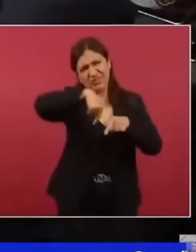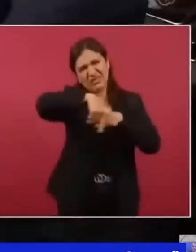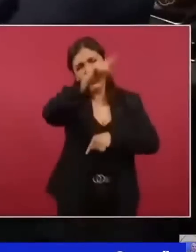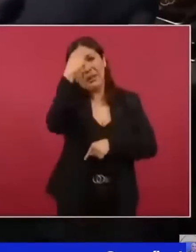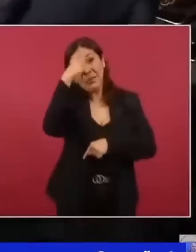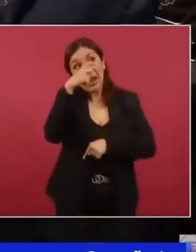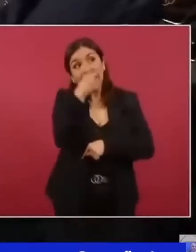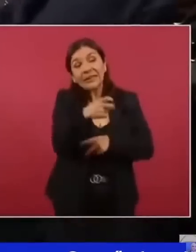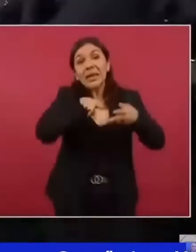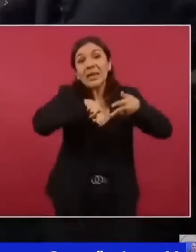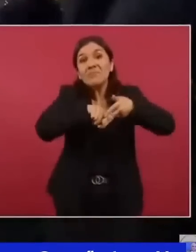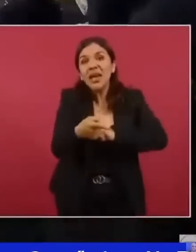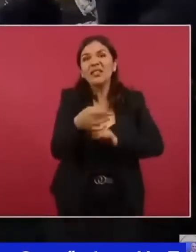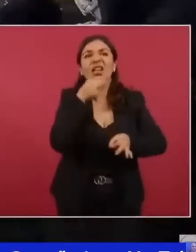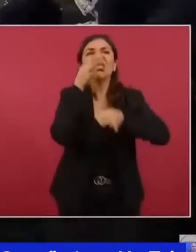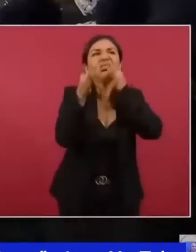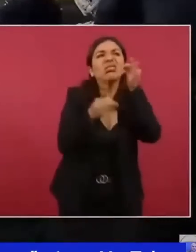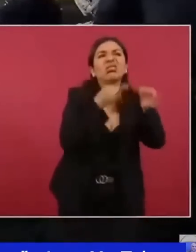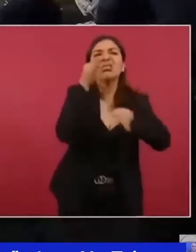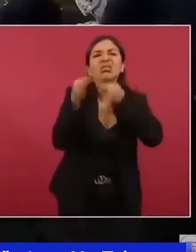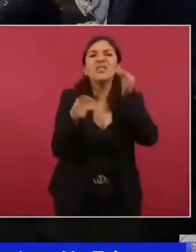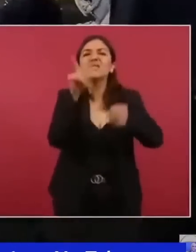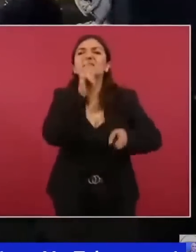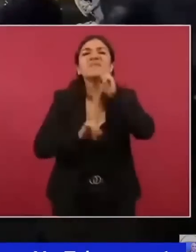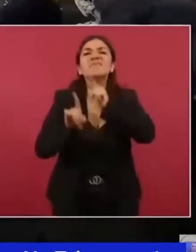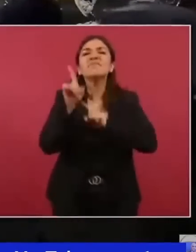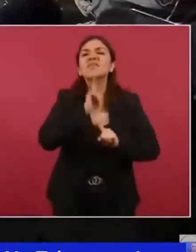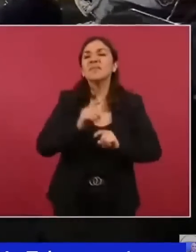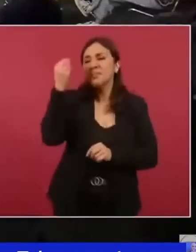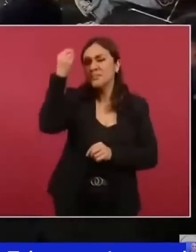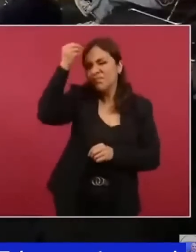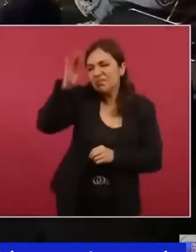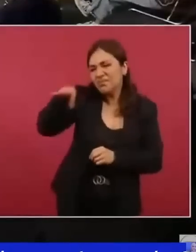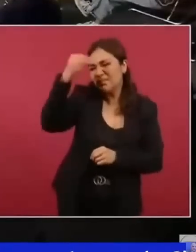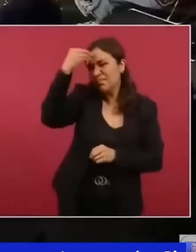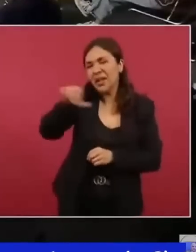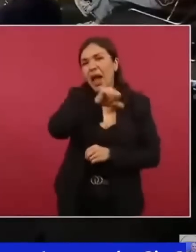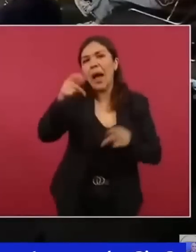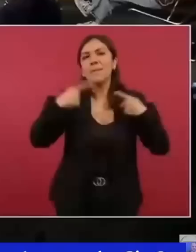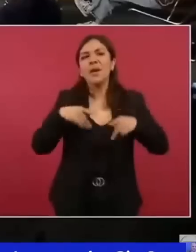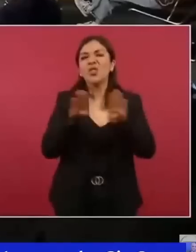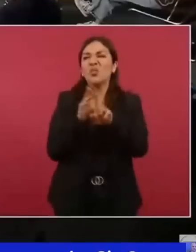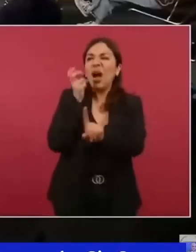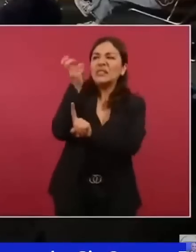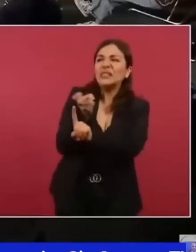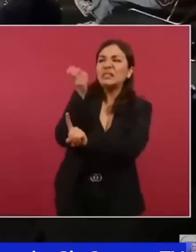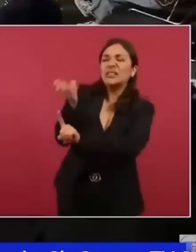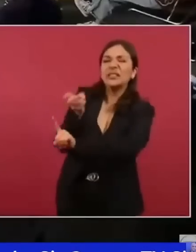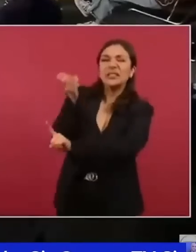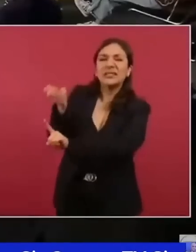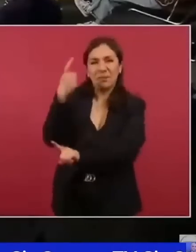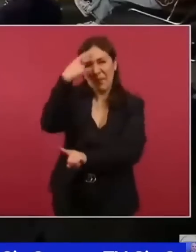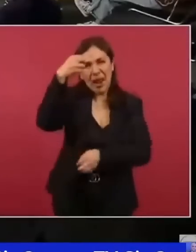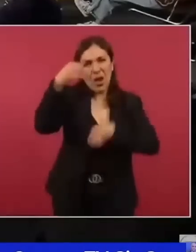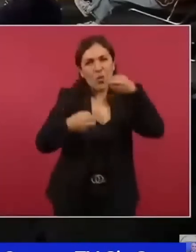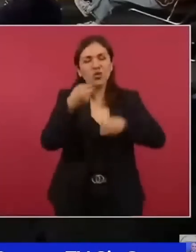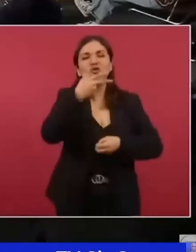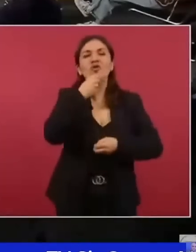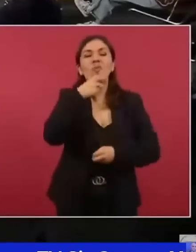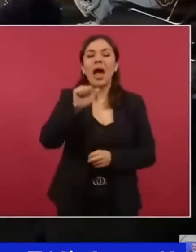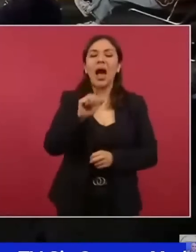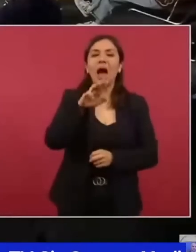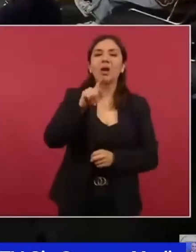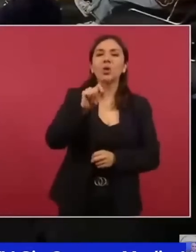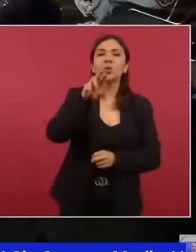para comenzar a sembrar infundios contra varios comunicadores a partir de los dichos de criminales en el juicio de que Arturo Beltrán Leiva pagó